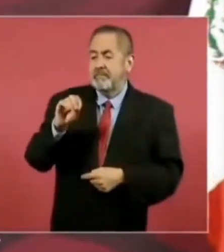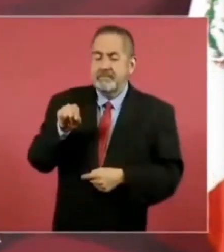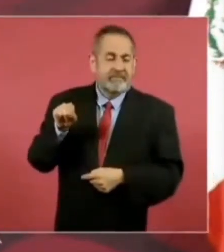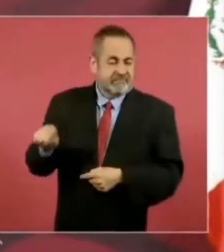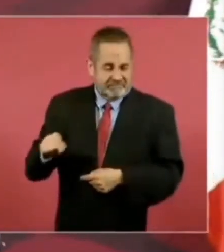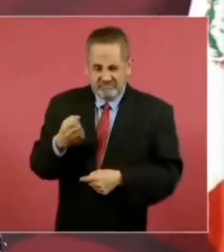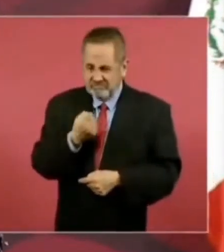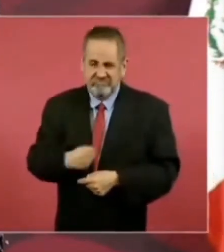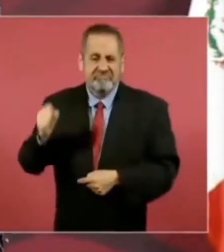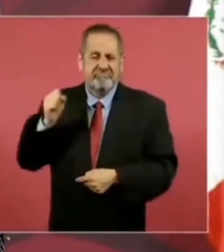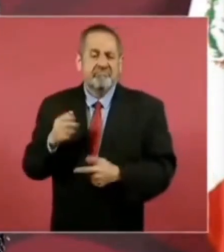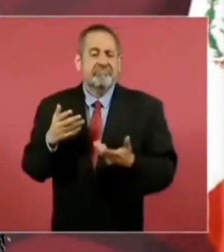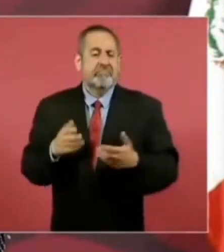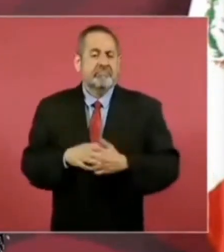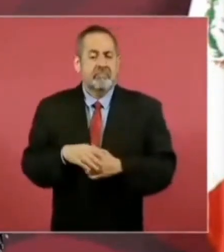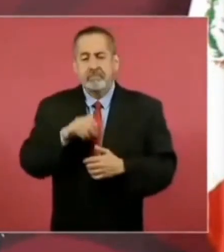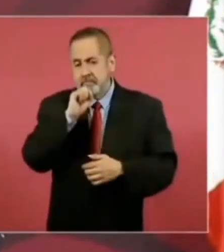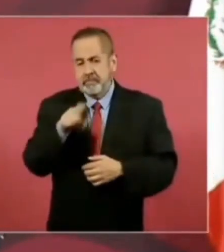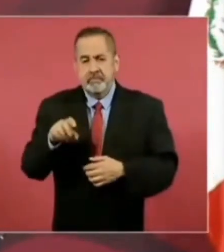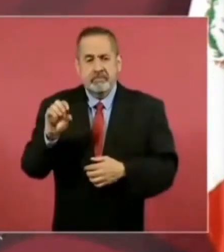Y lo mismo, otomí.